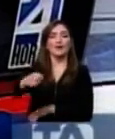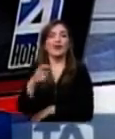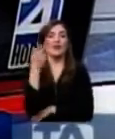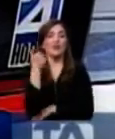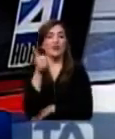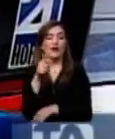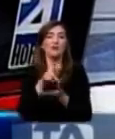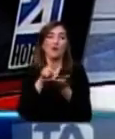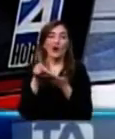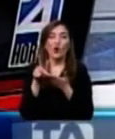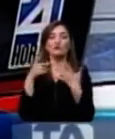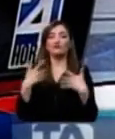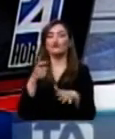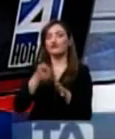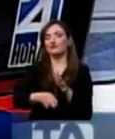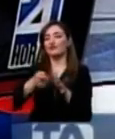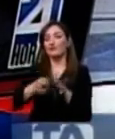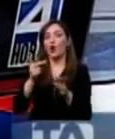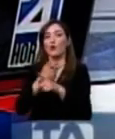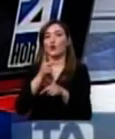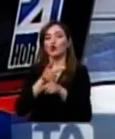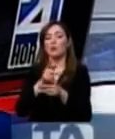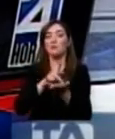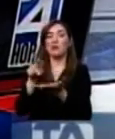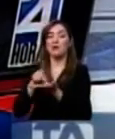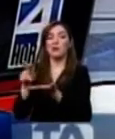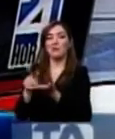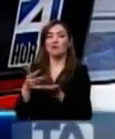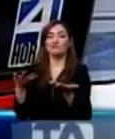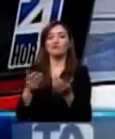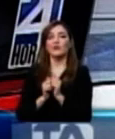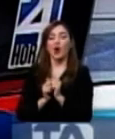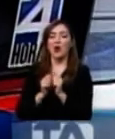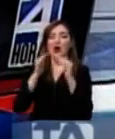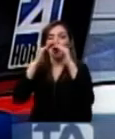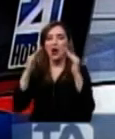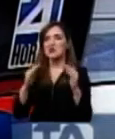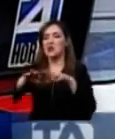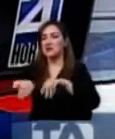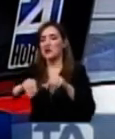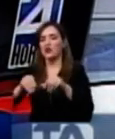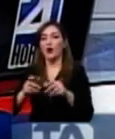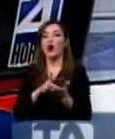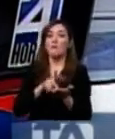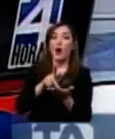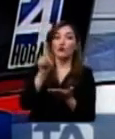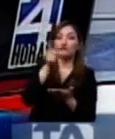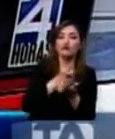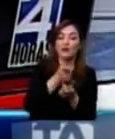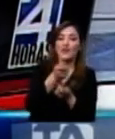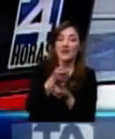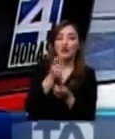pago honorarios de abogados y también de productores a través de la entrega de bienes inmuebles cambiando en los